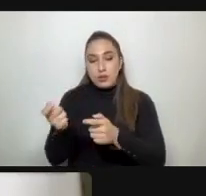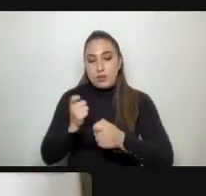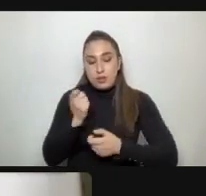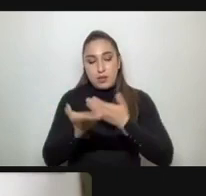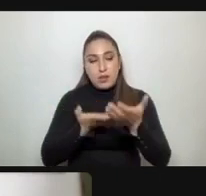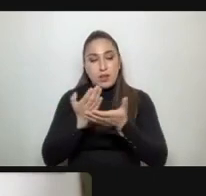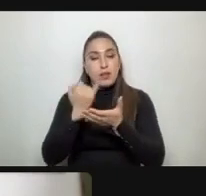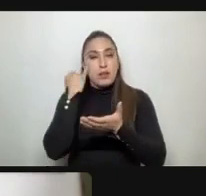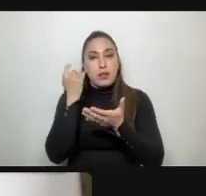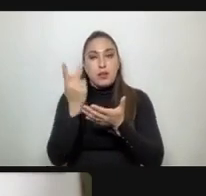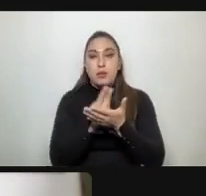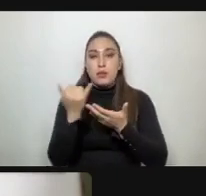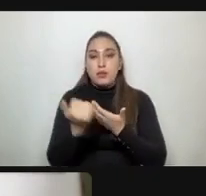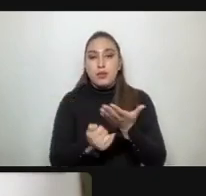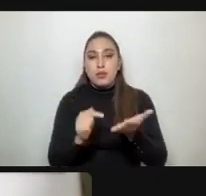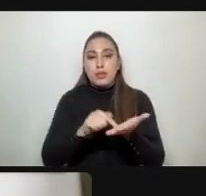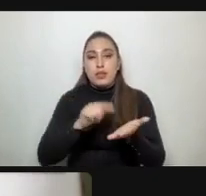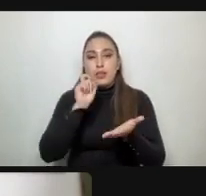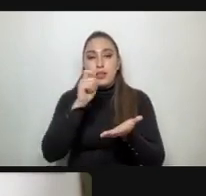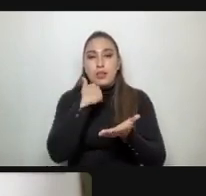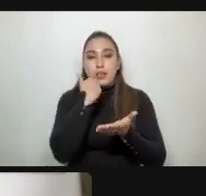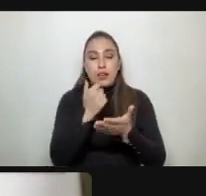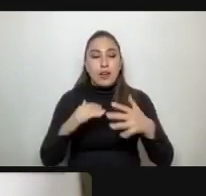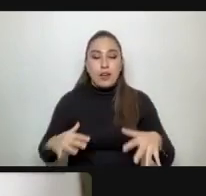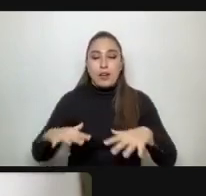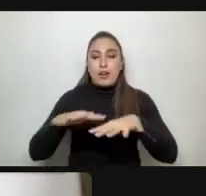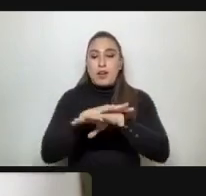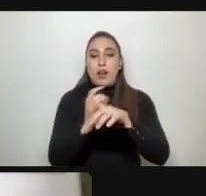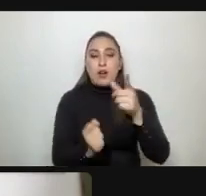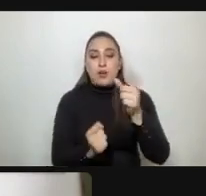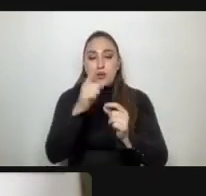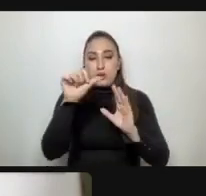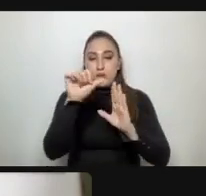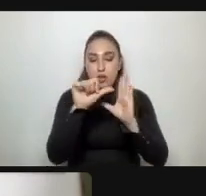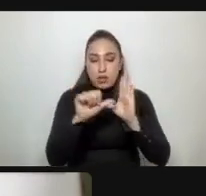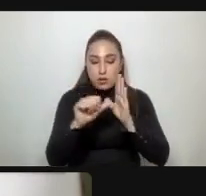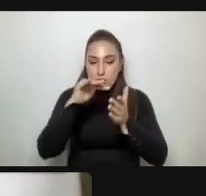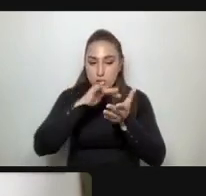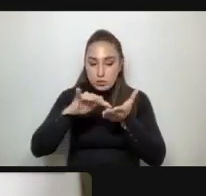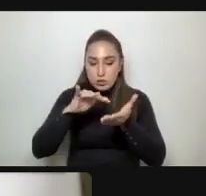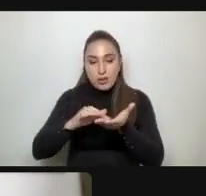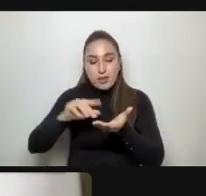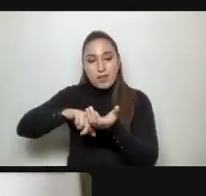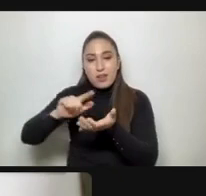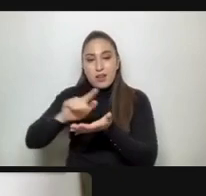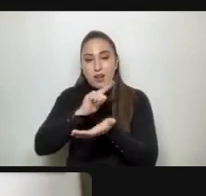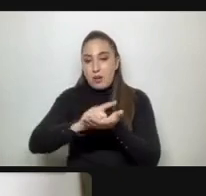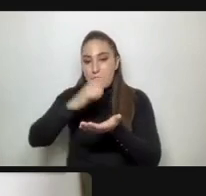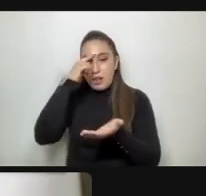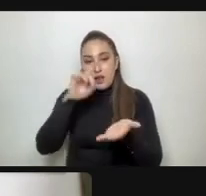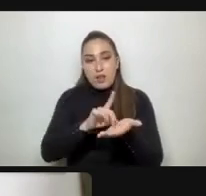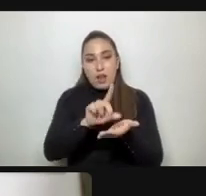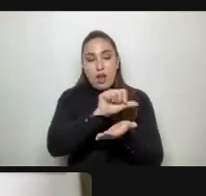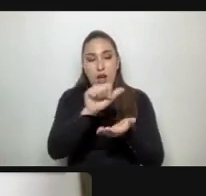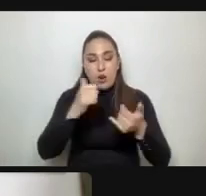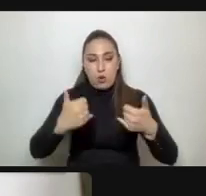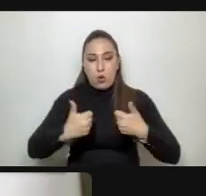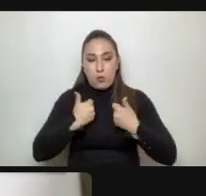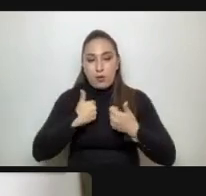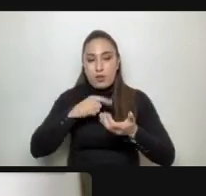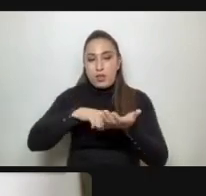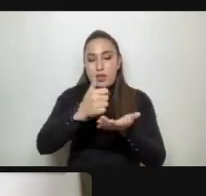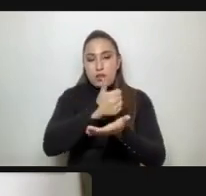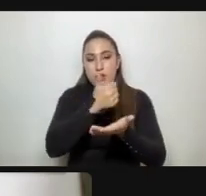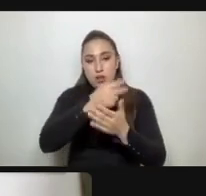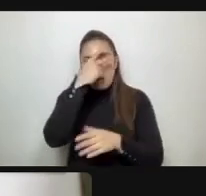con proyecto de decreto por el que se reforman diversas disposiciones de la Ley de los Derechos de las Personas Jóvenes de la Ciudad